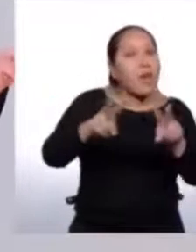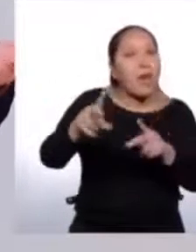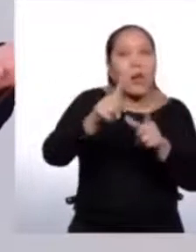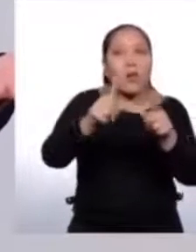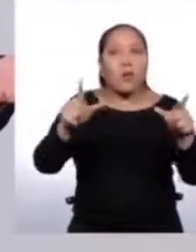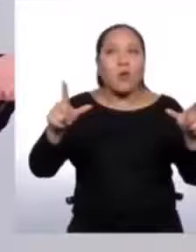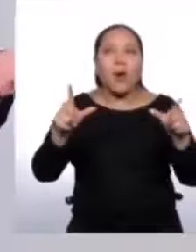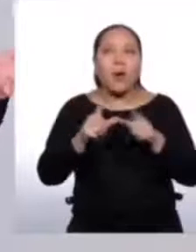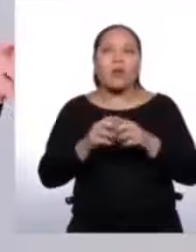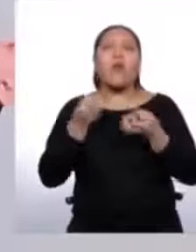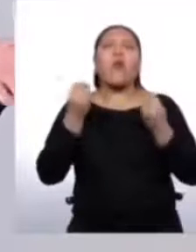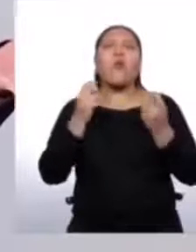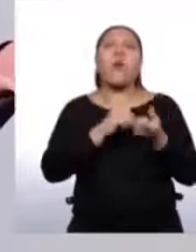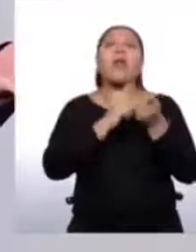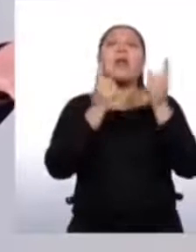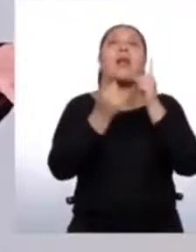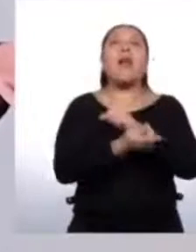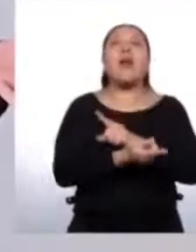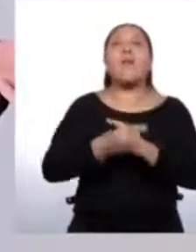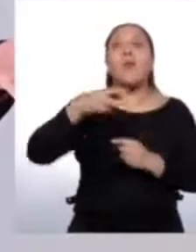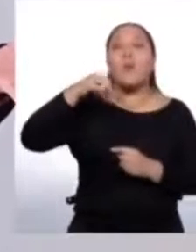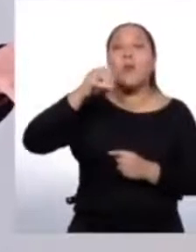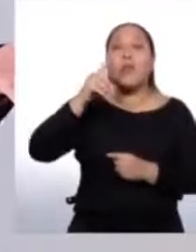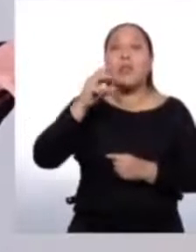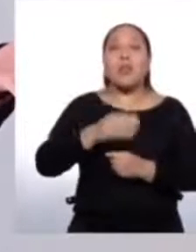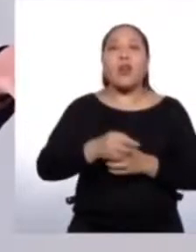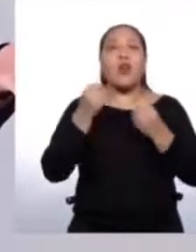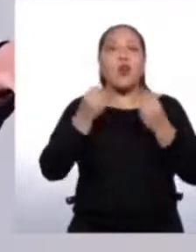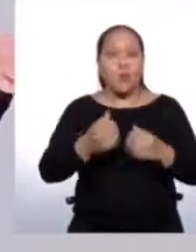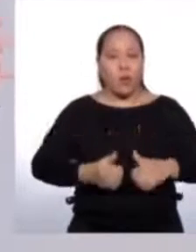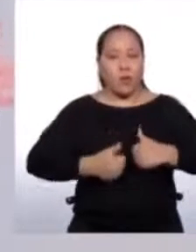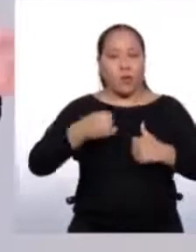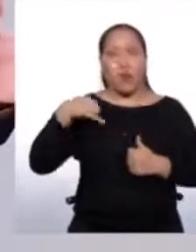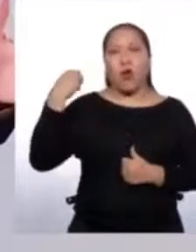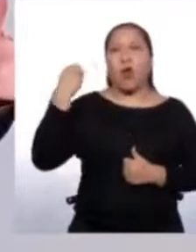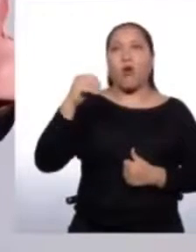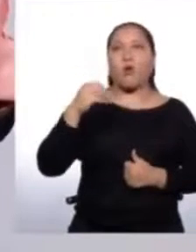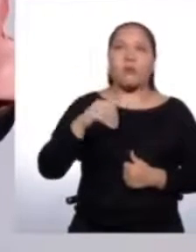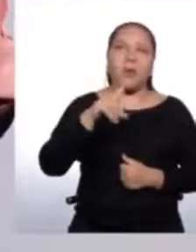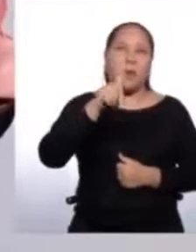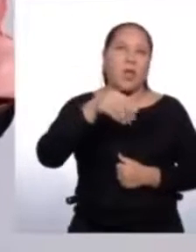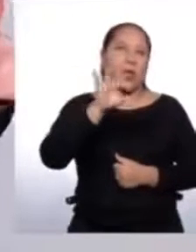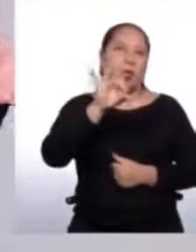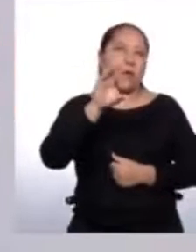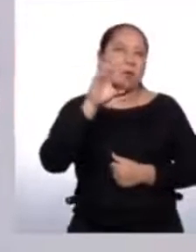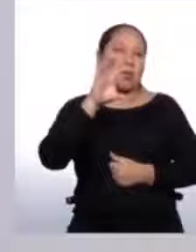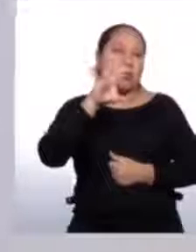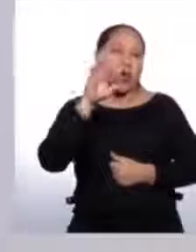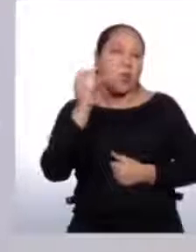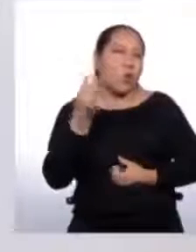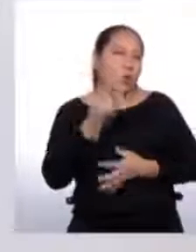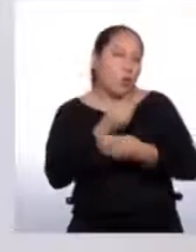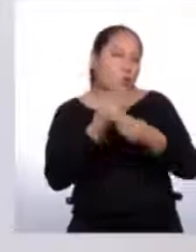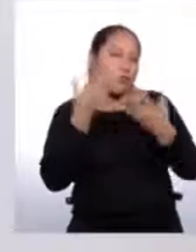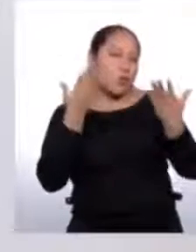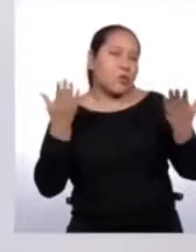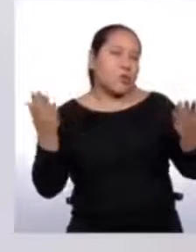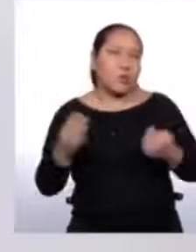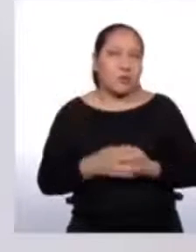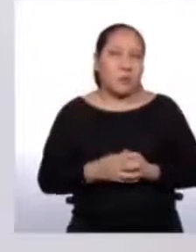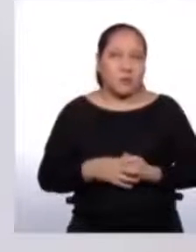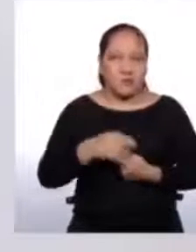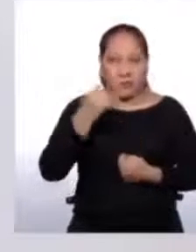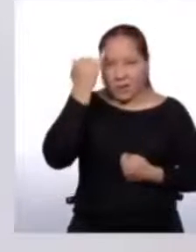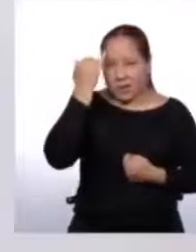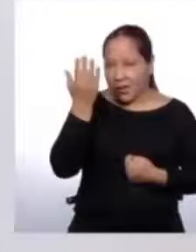de la llamada modernidad y cómo vivían los jóvenes en los 50 y muchas cosas más. ¿Se imaginan cómo era